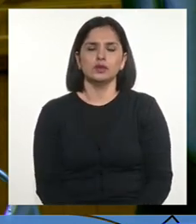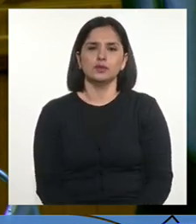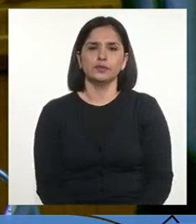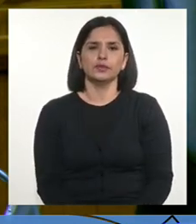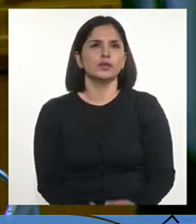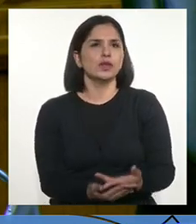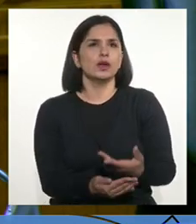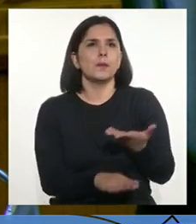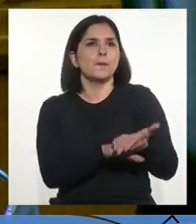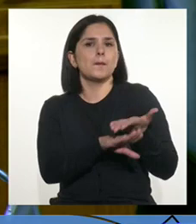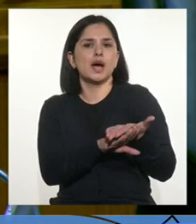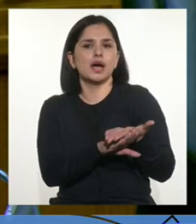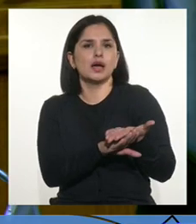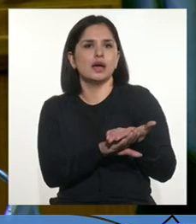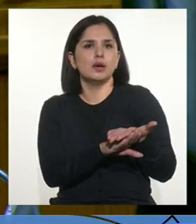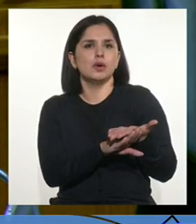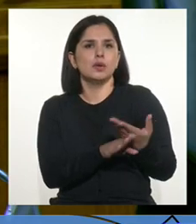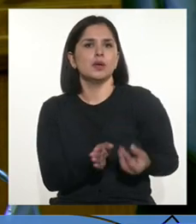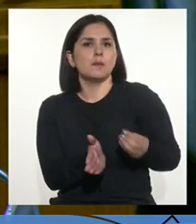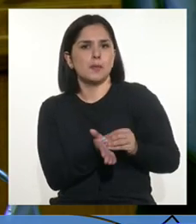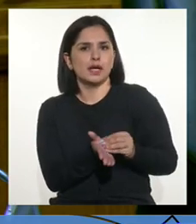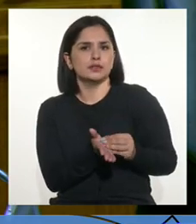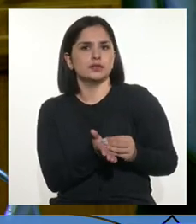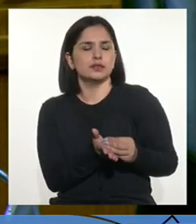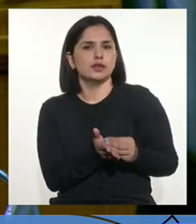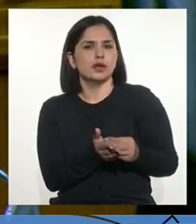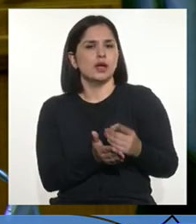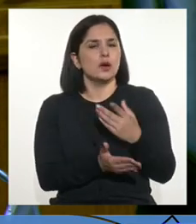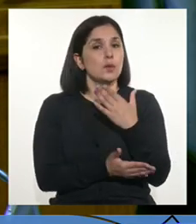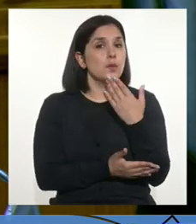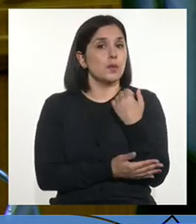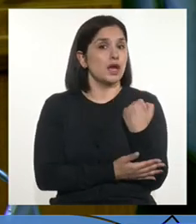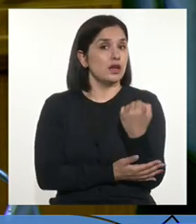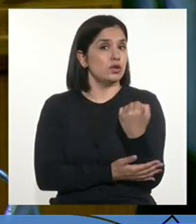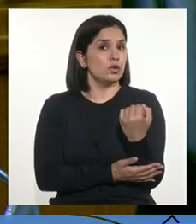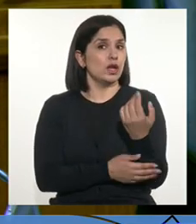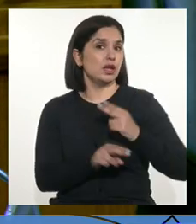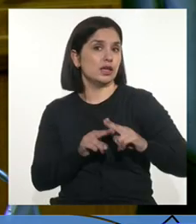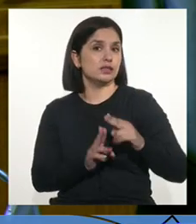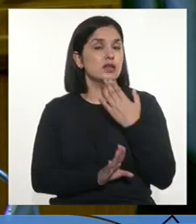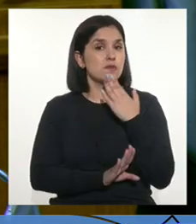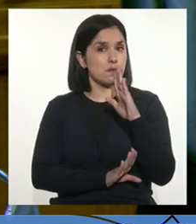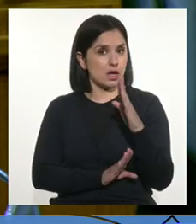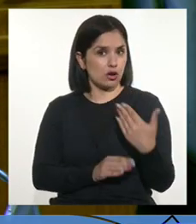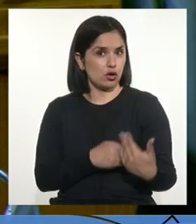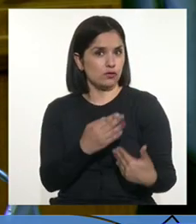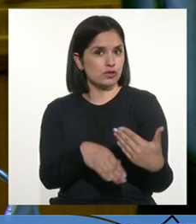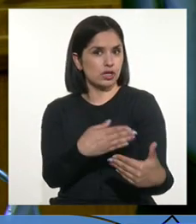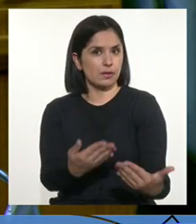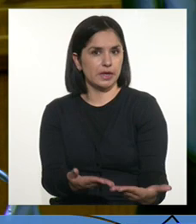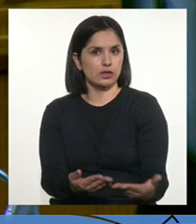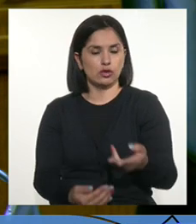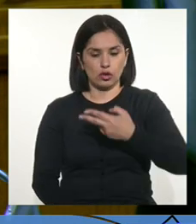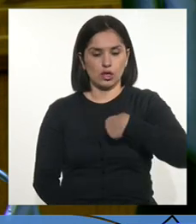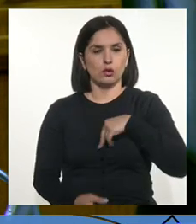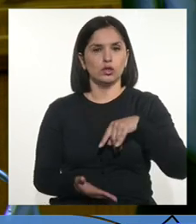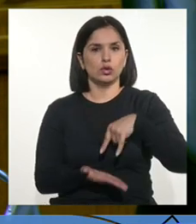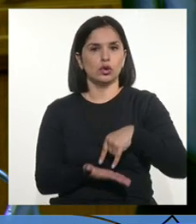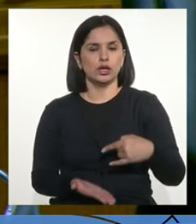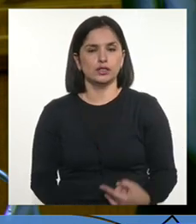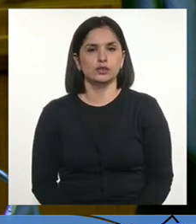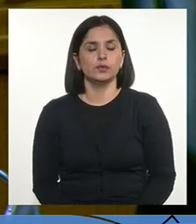podemos pedirle a la biblioteca que sea más útil aún para el mejor para el mejor funcionamiento de nuestro congreso